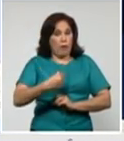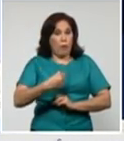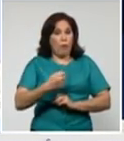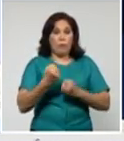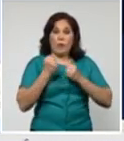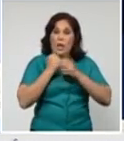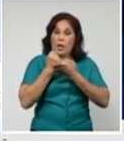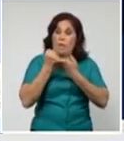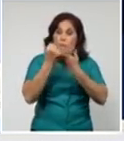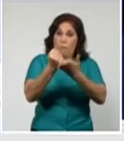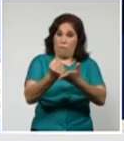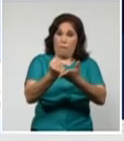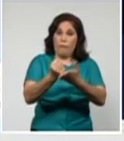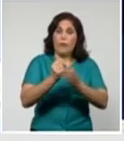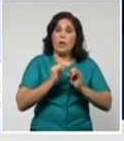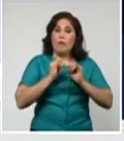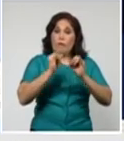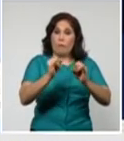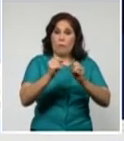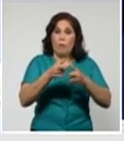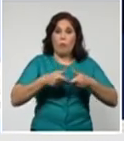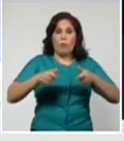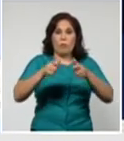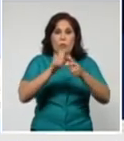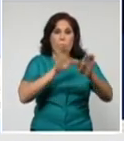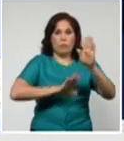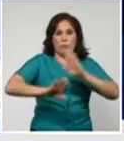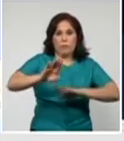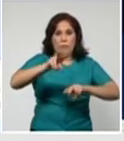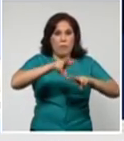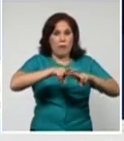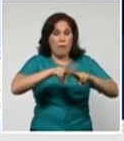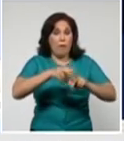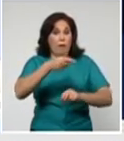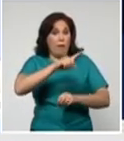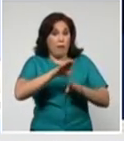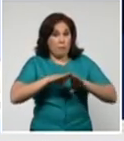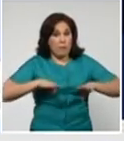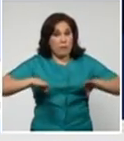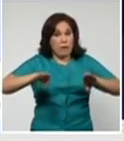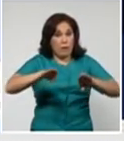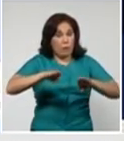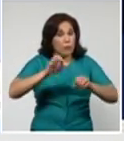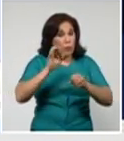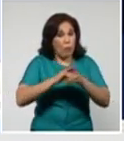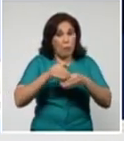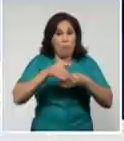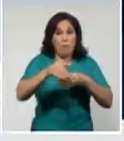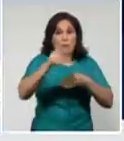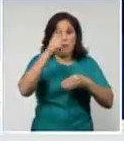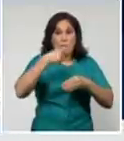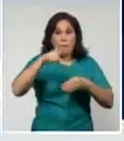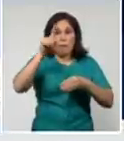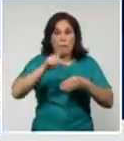el vicepresidente del Consejo de Defensa de La Habana, que se van a aplicar a partir del 1 de